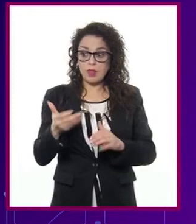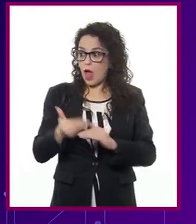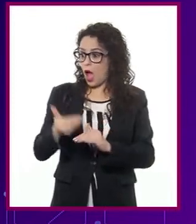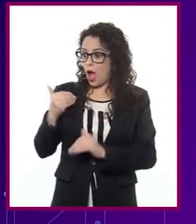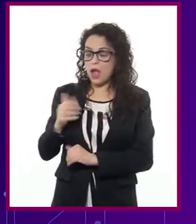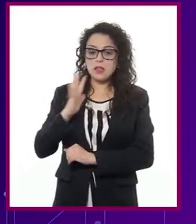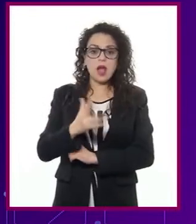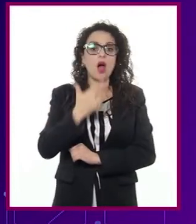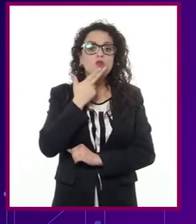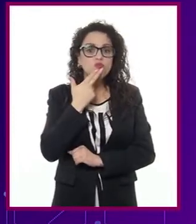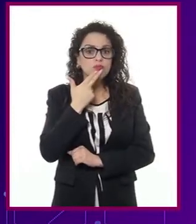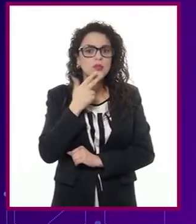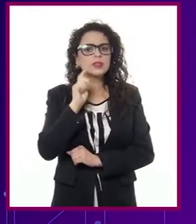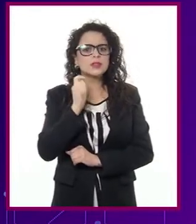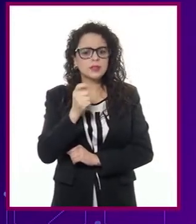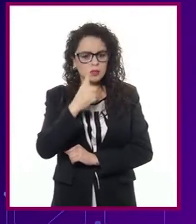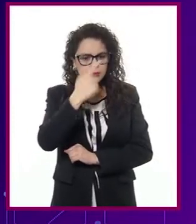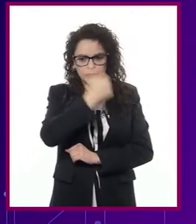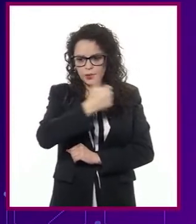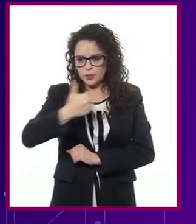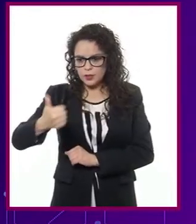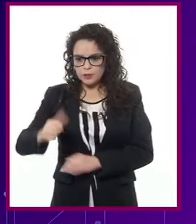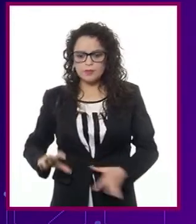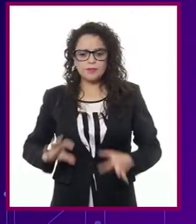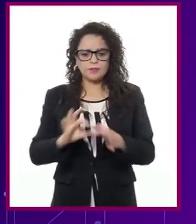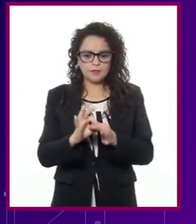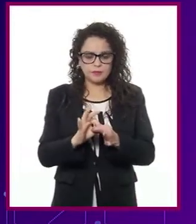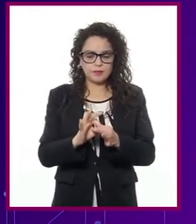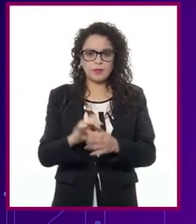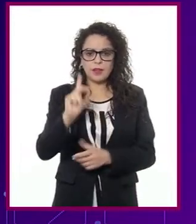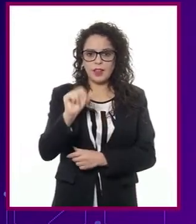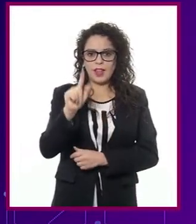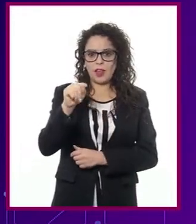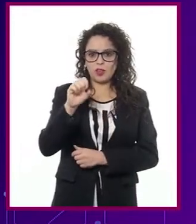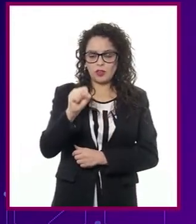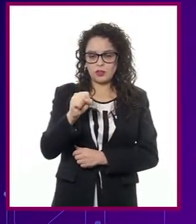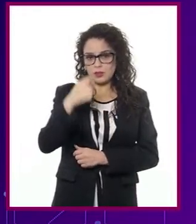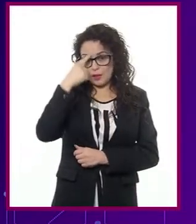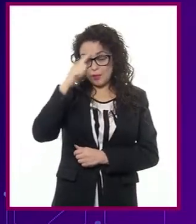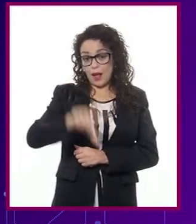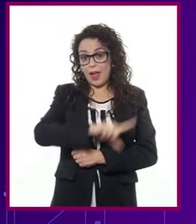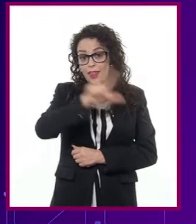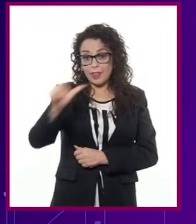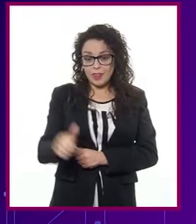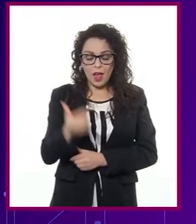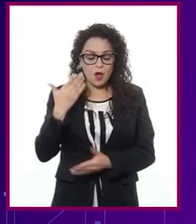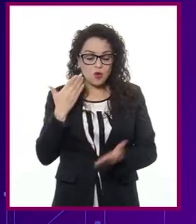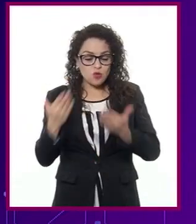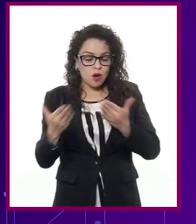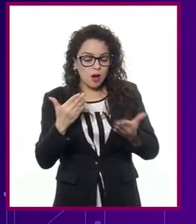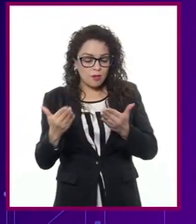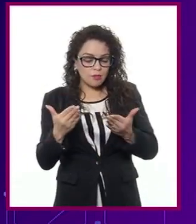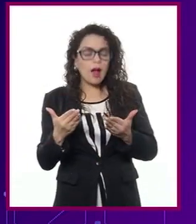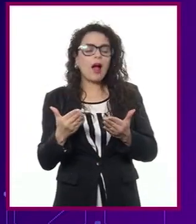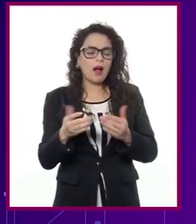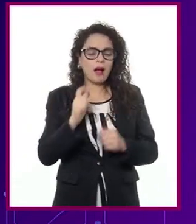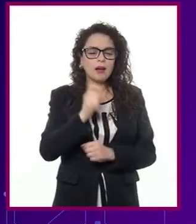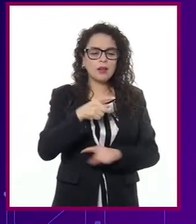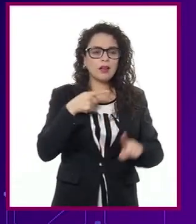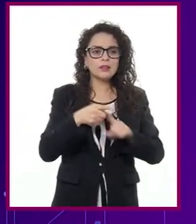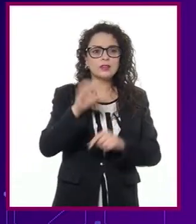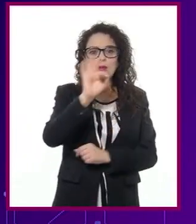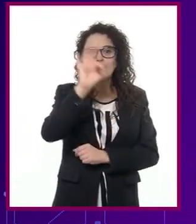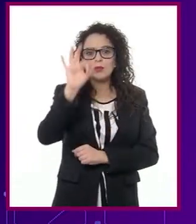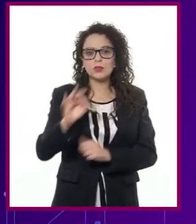utilizado. Relacionemos cada uno de los datos con su correspondiente para después comparar las razones de los porcentajes con